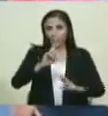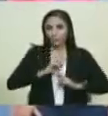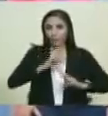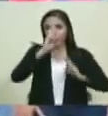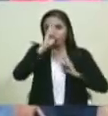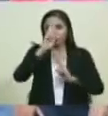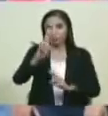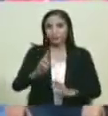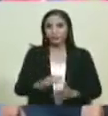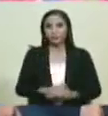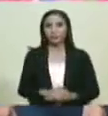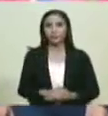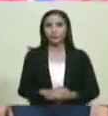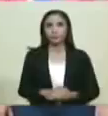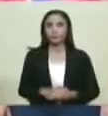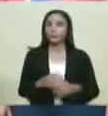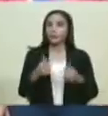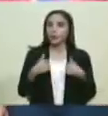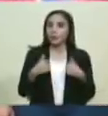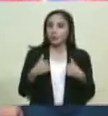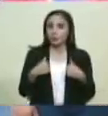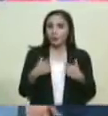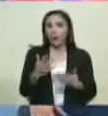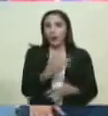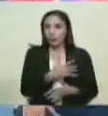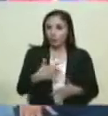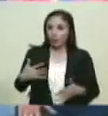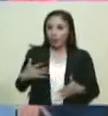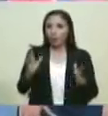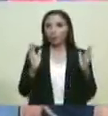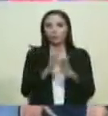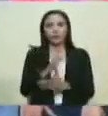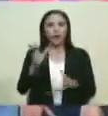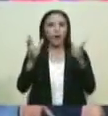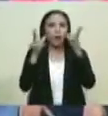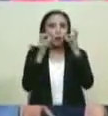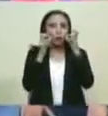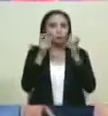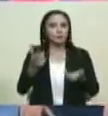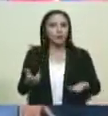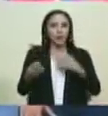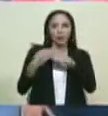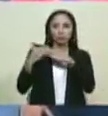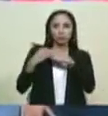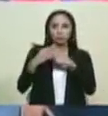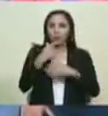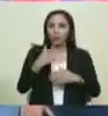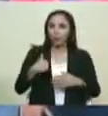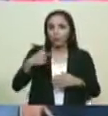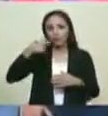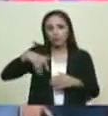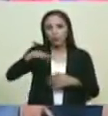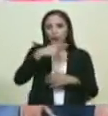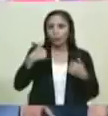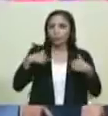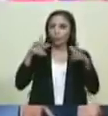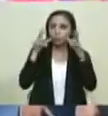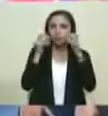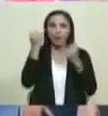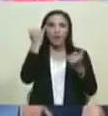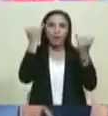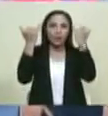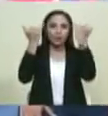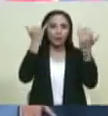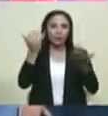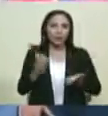yo quiero convertirme en el gran oído de la patria y escuchar las ideas el